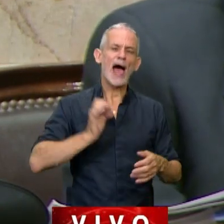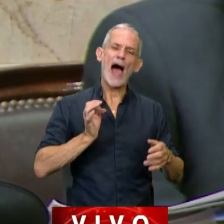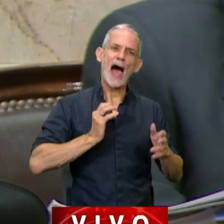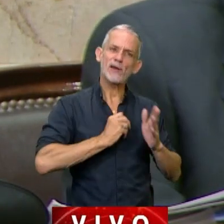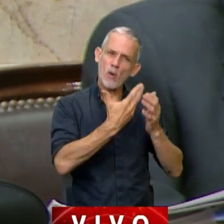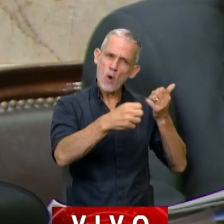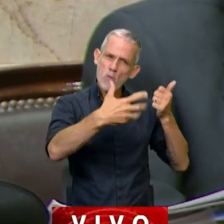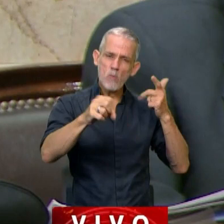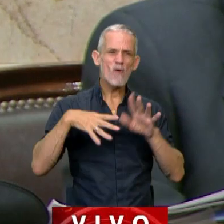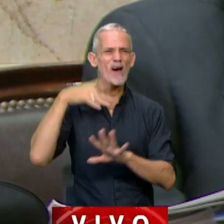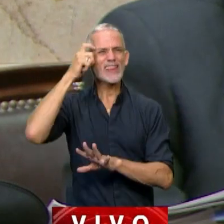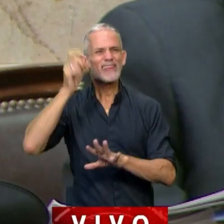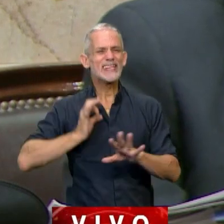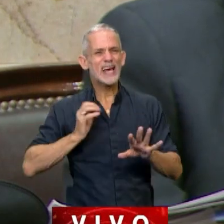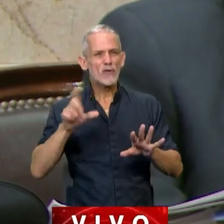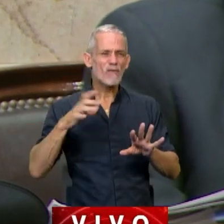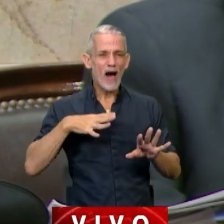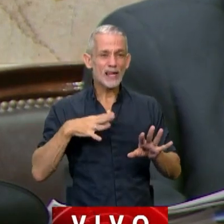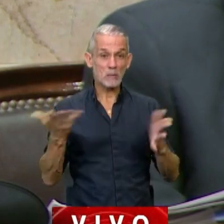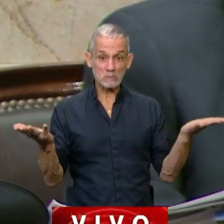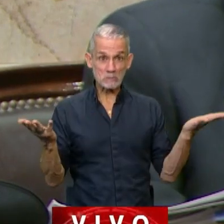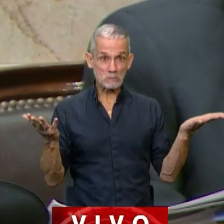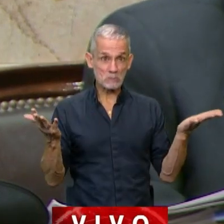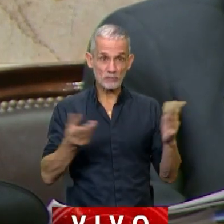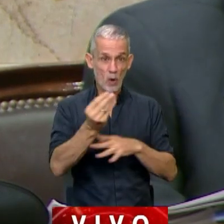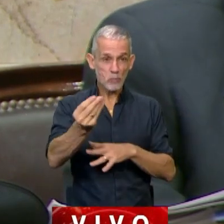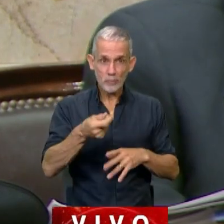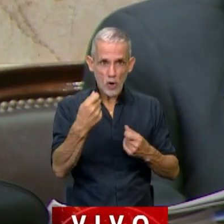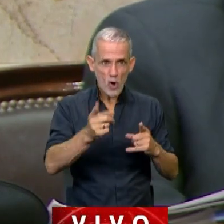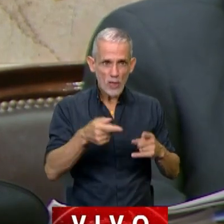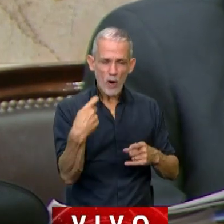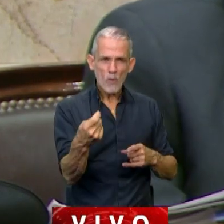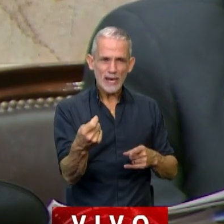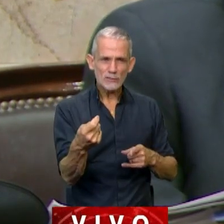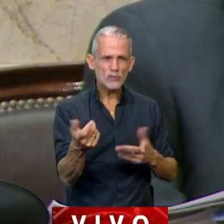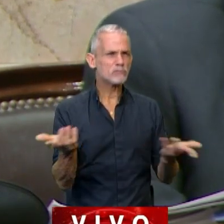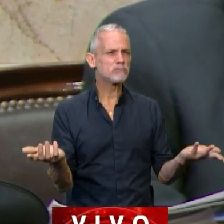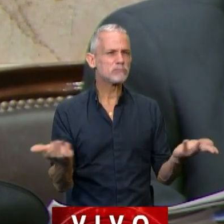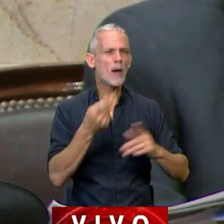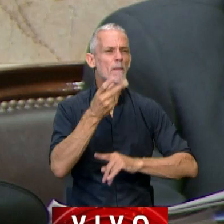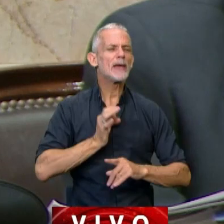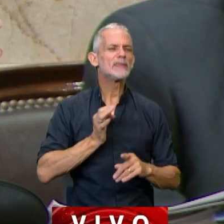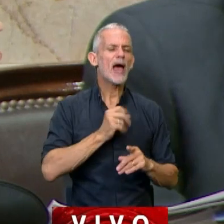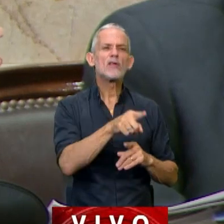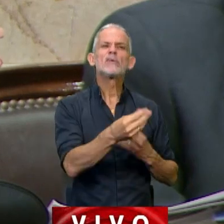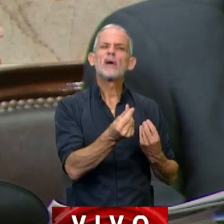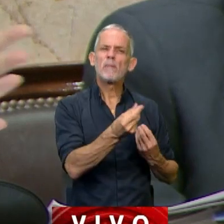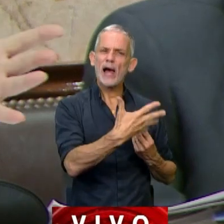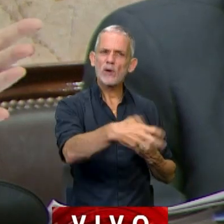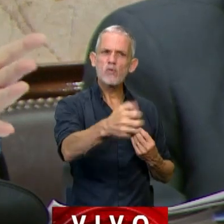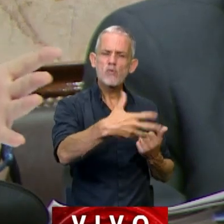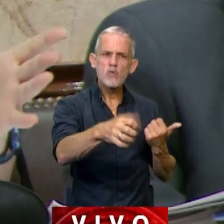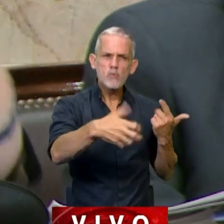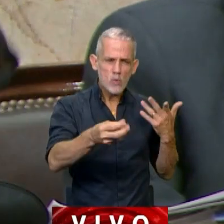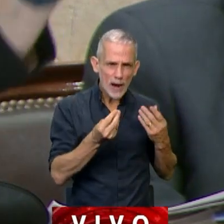10 para poder jubilarse y no le damos la posibilidad de acceder a la jubilación esos 20 años que aportó